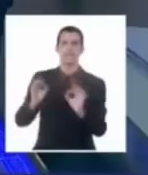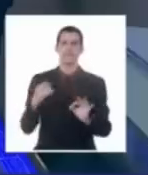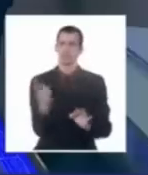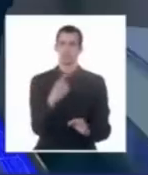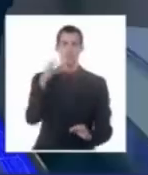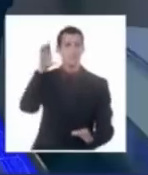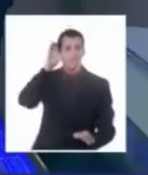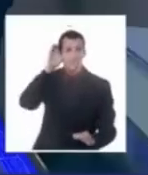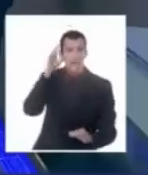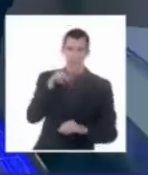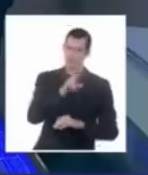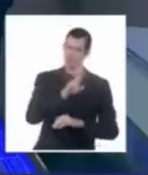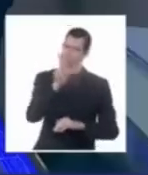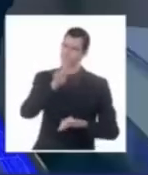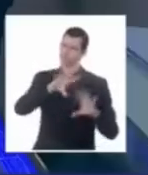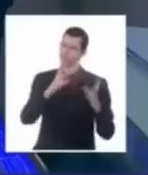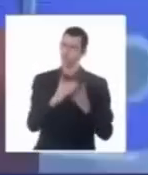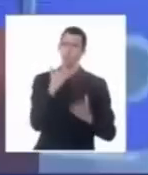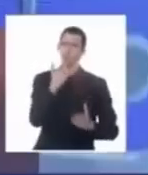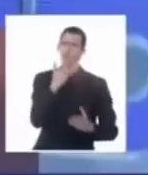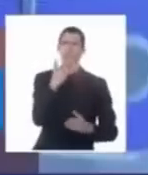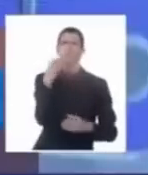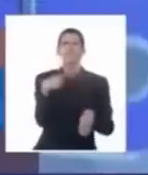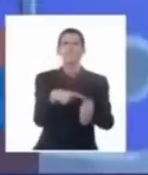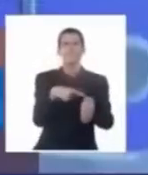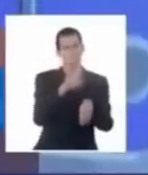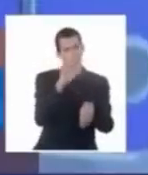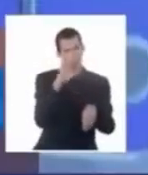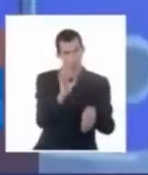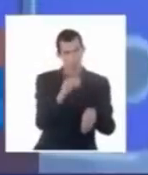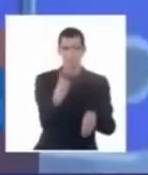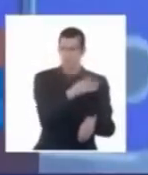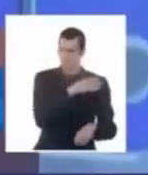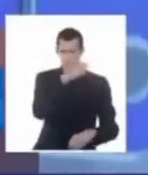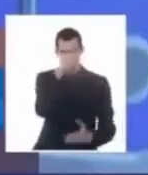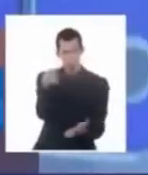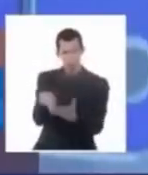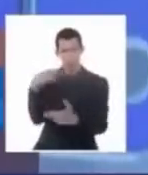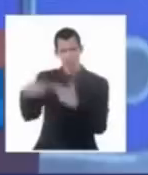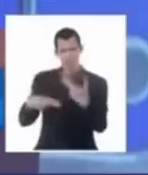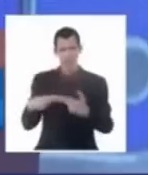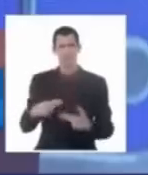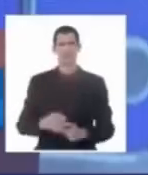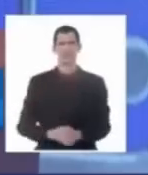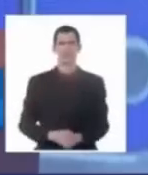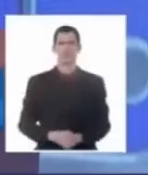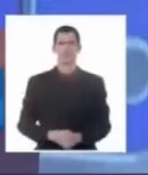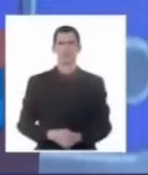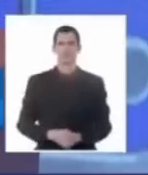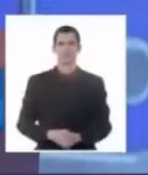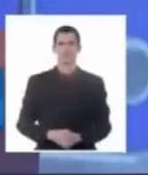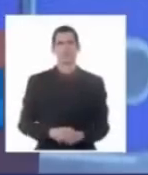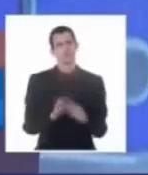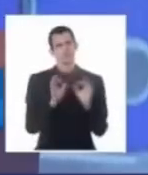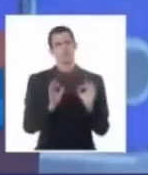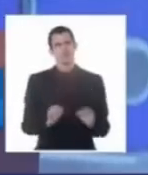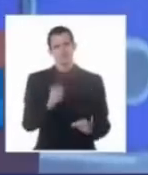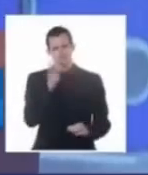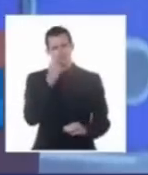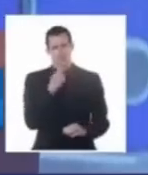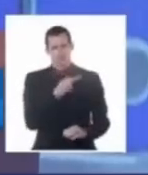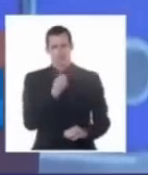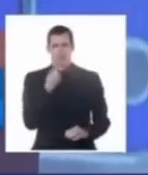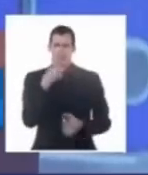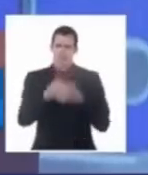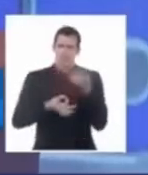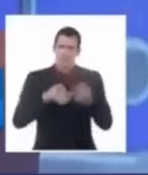como decía el coronel que por su repercusión impacto en la sociedad han tenido una respuesta inmediata y se ha logrado a través del proceso